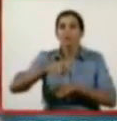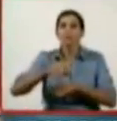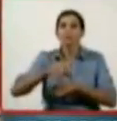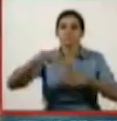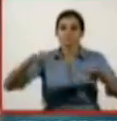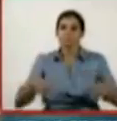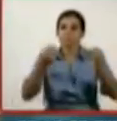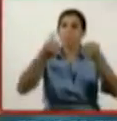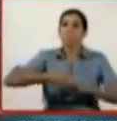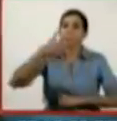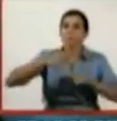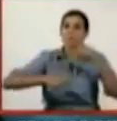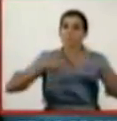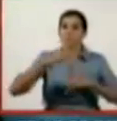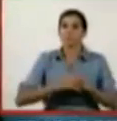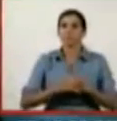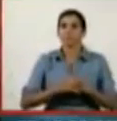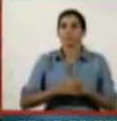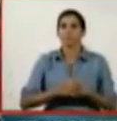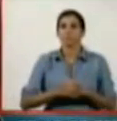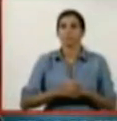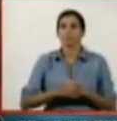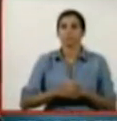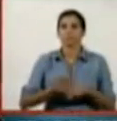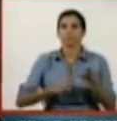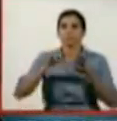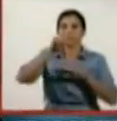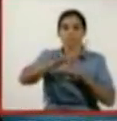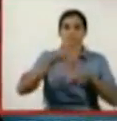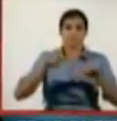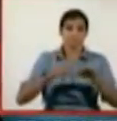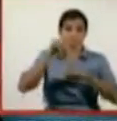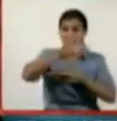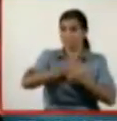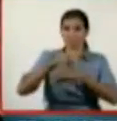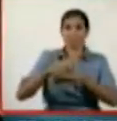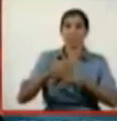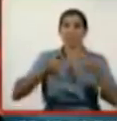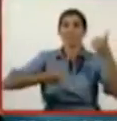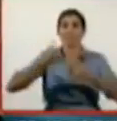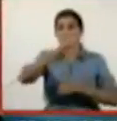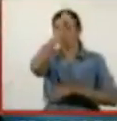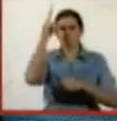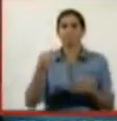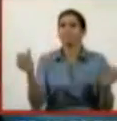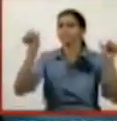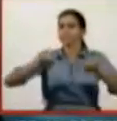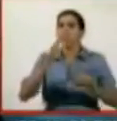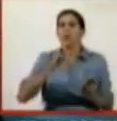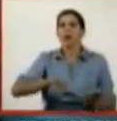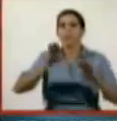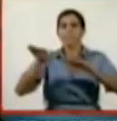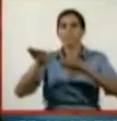la producción Por más que saltó escritorios la candidatura presidencial de López se desinfló por falta de apoyo de sus